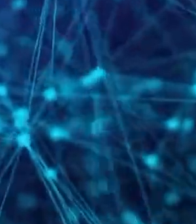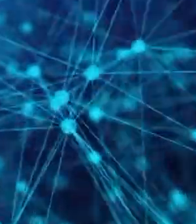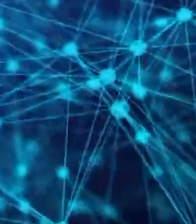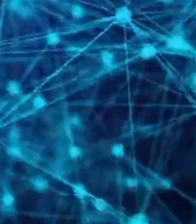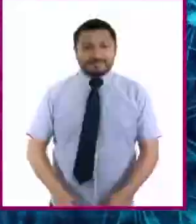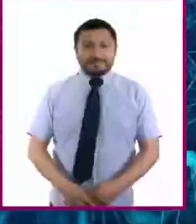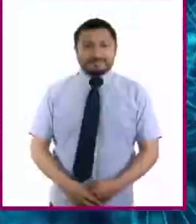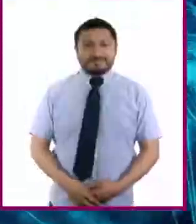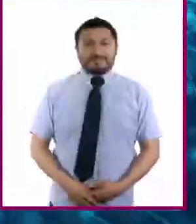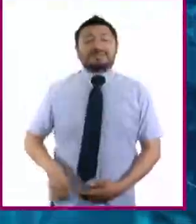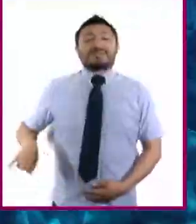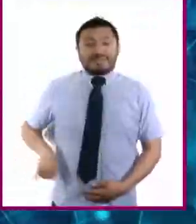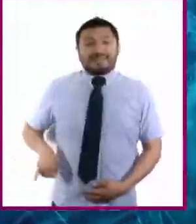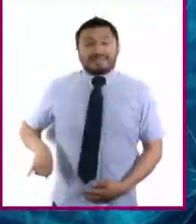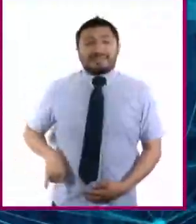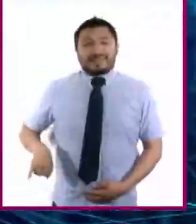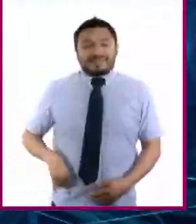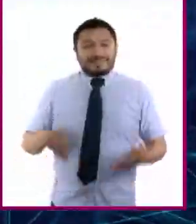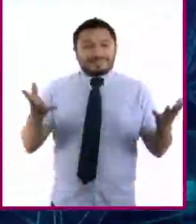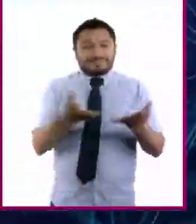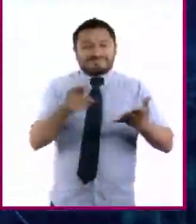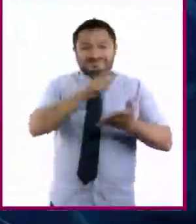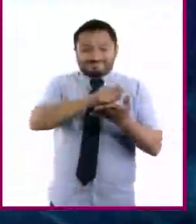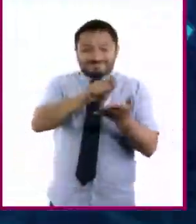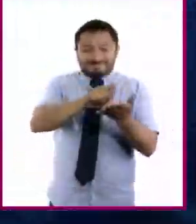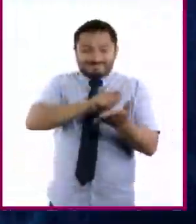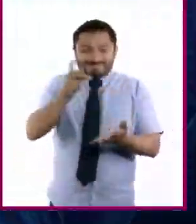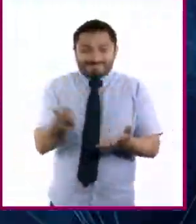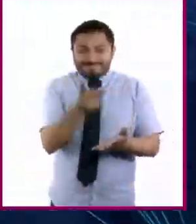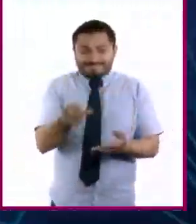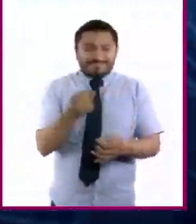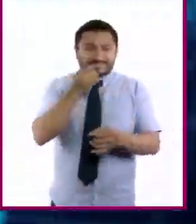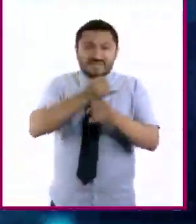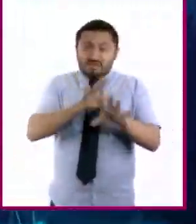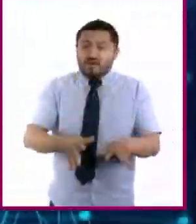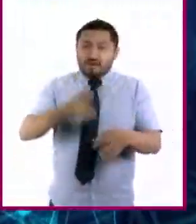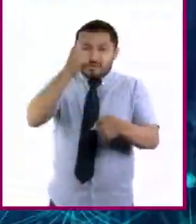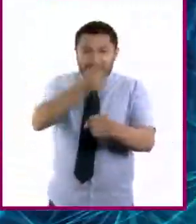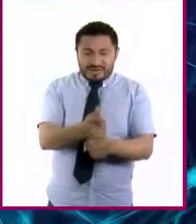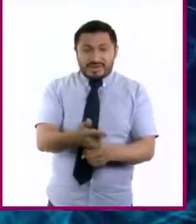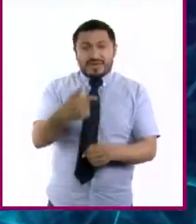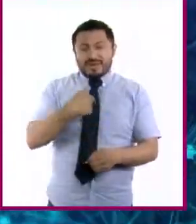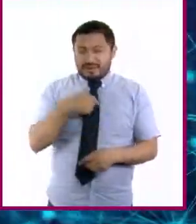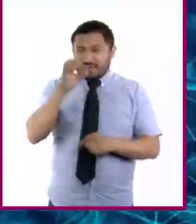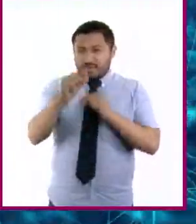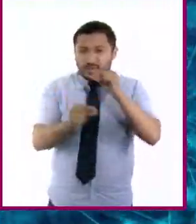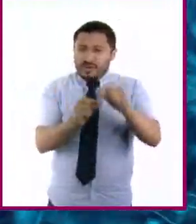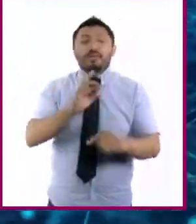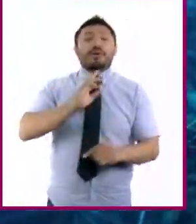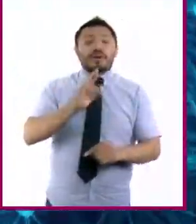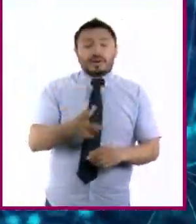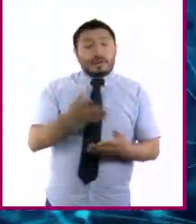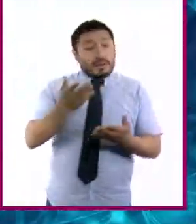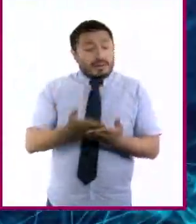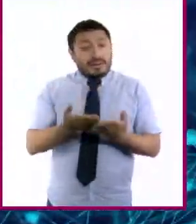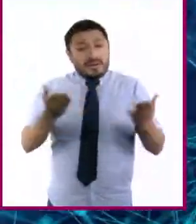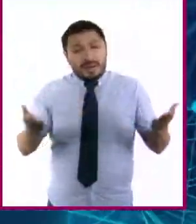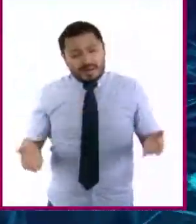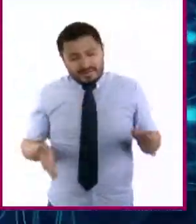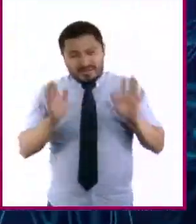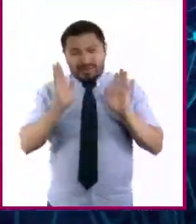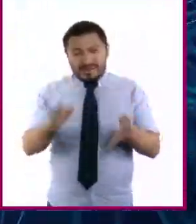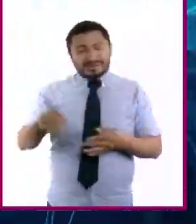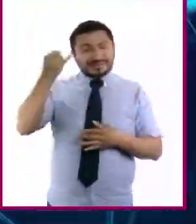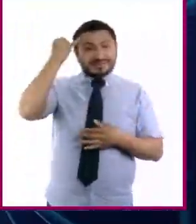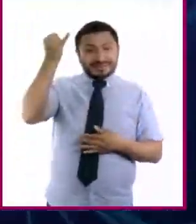Qué interesante esto de la elaboración de formularios para obtener información. El mío ya va tomando forma. Ahora que ya nos dimos una